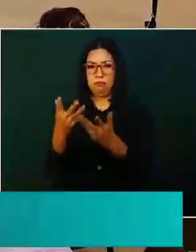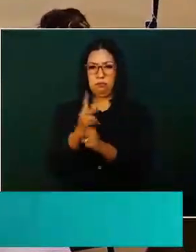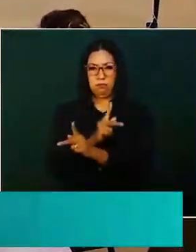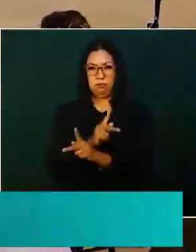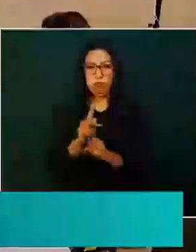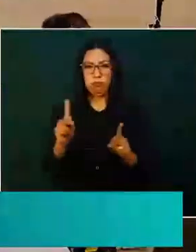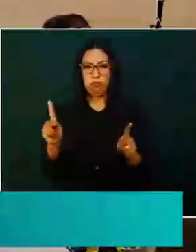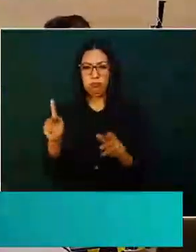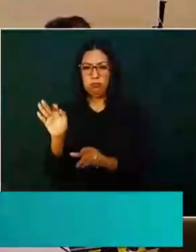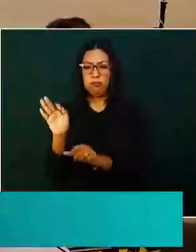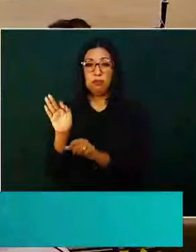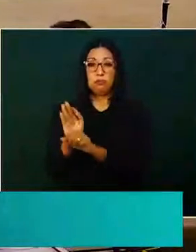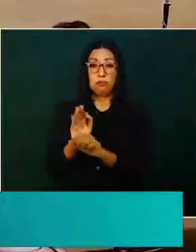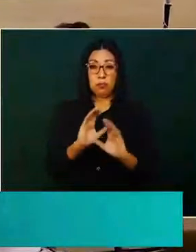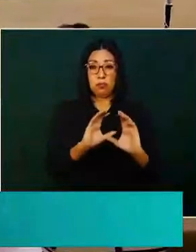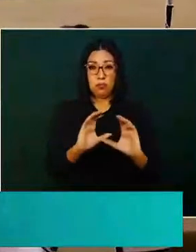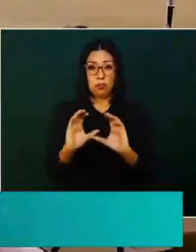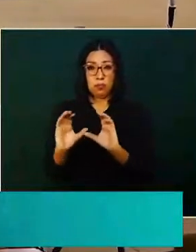de